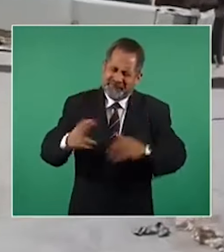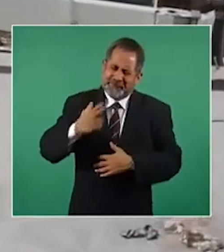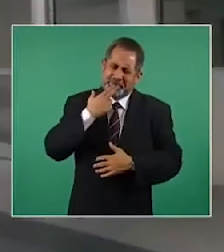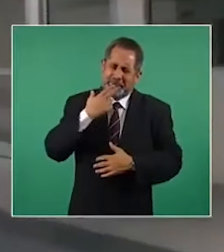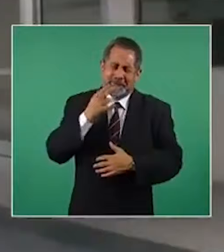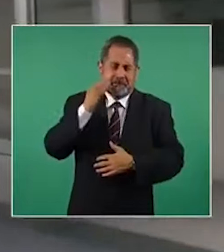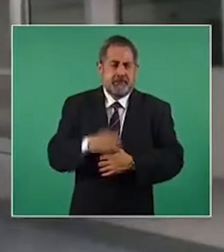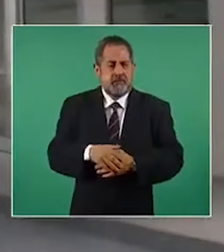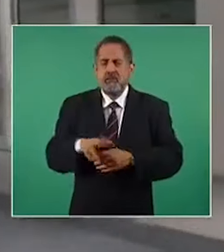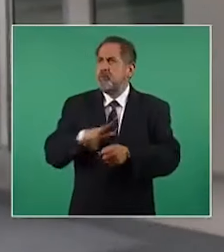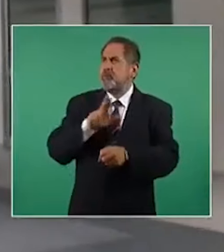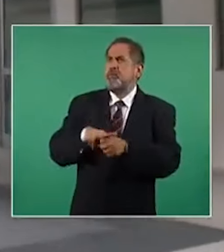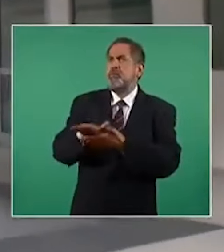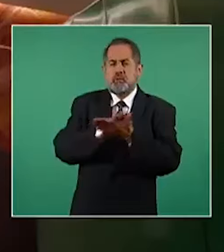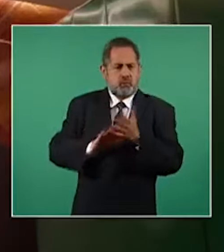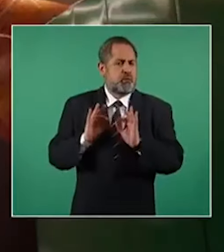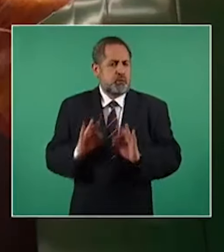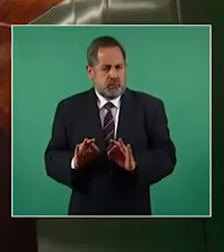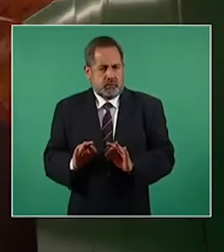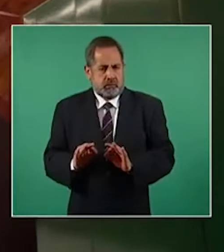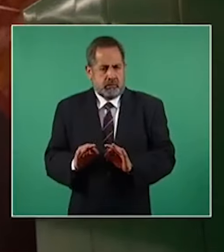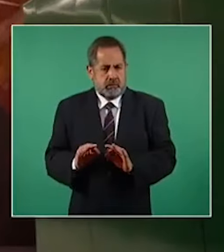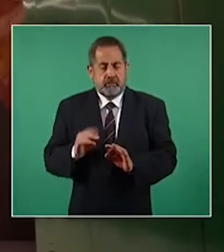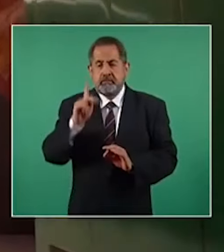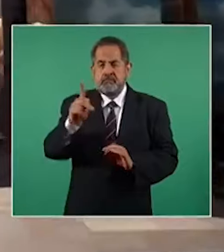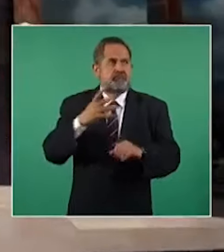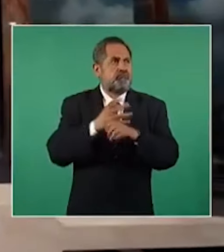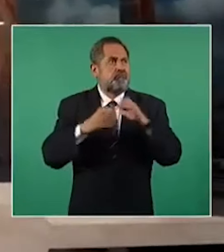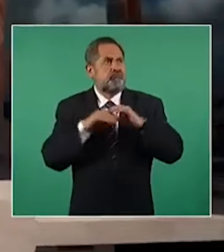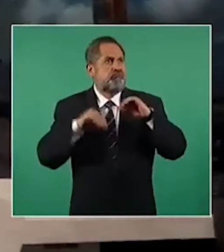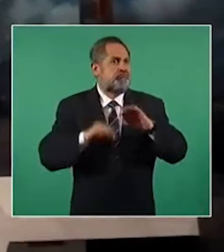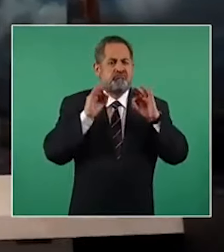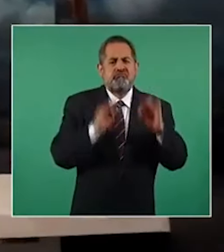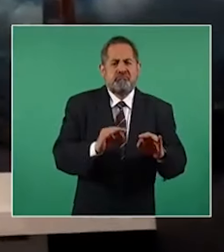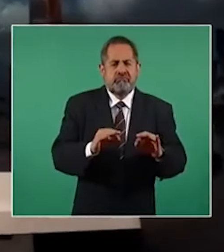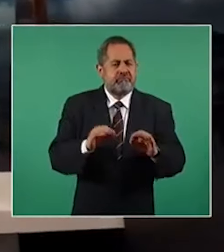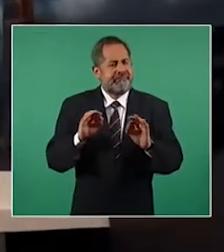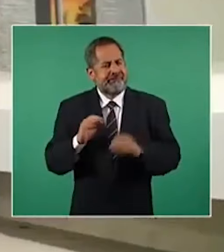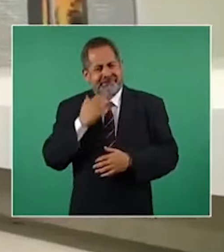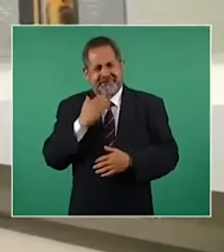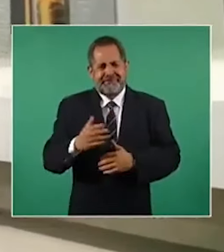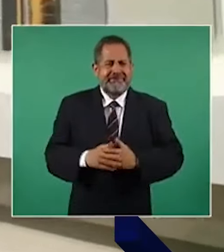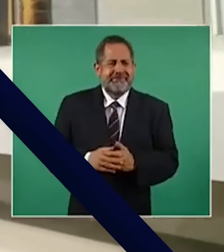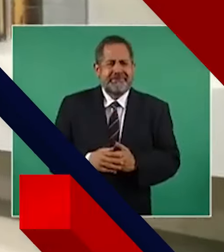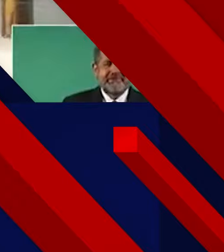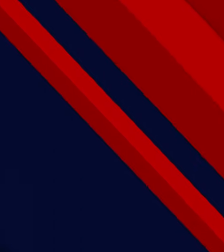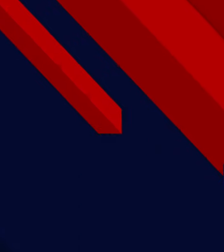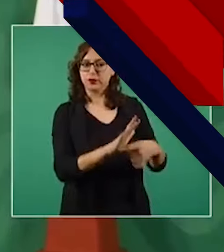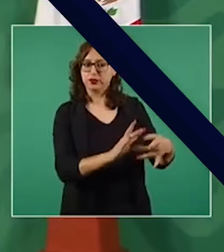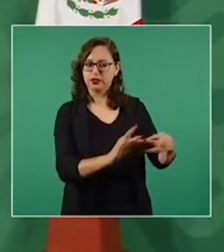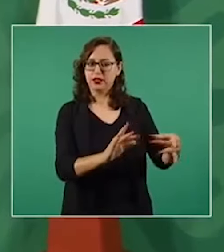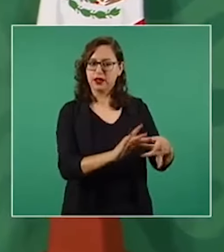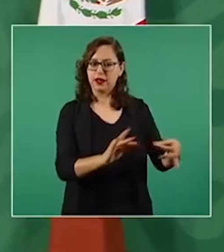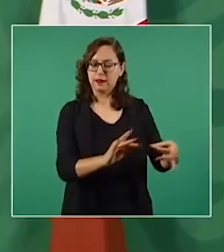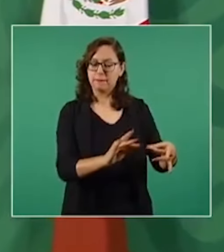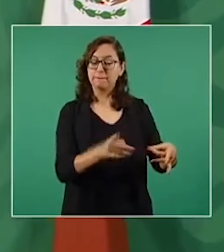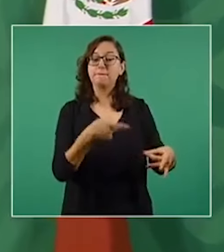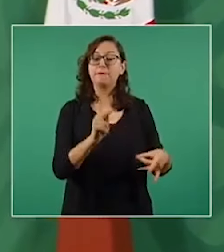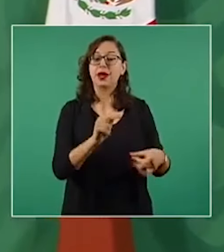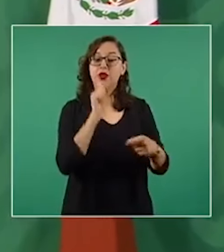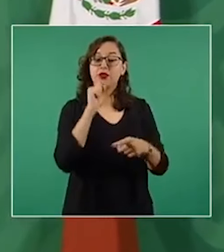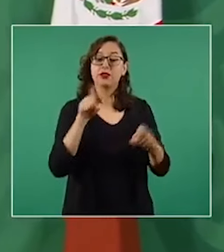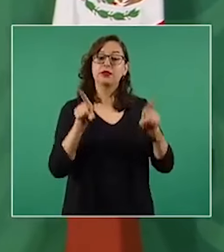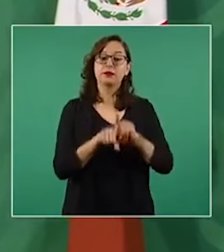su seguridad que todo el pueblo